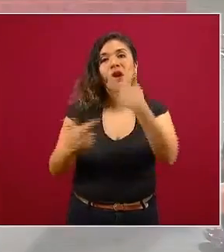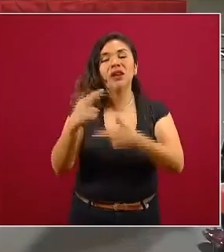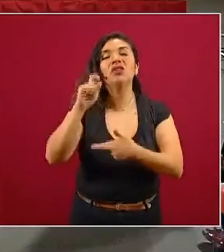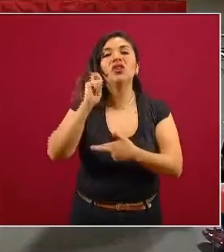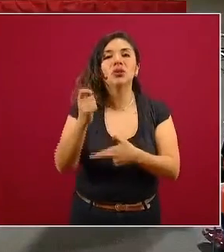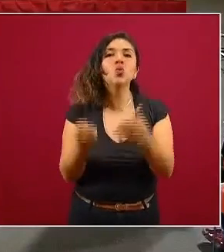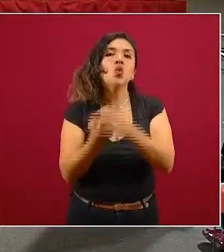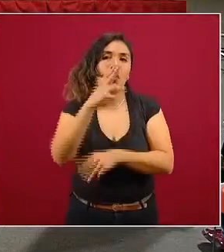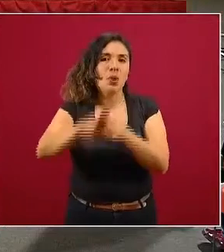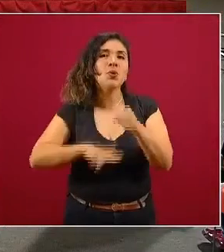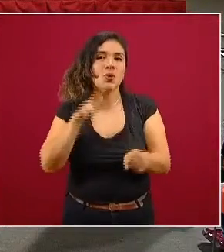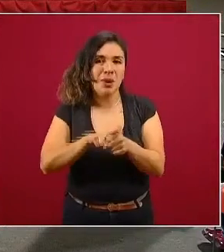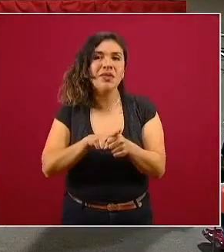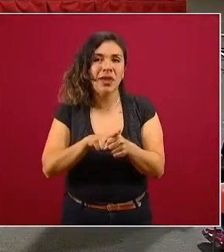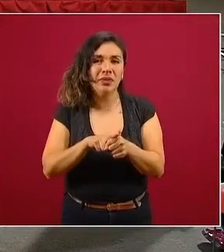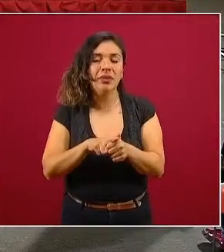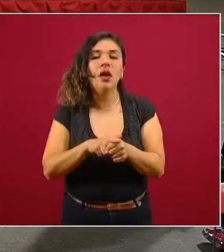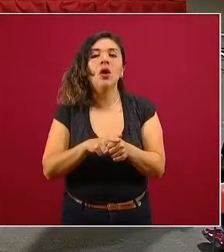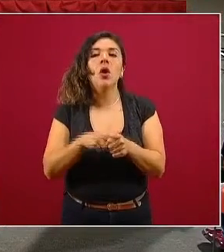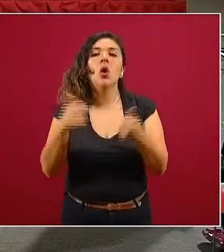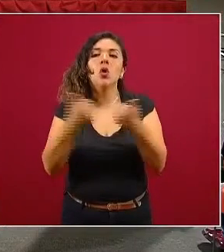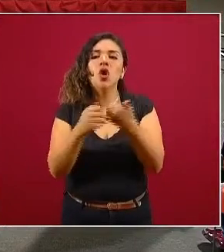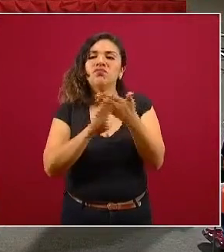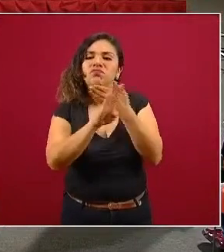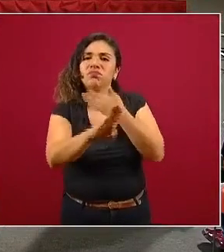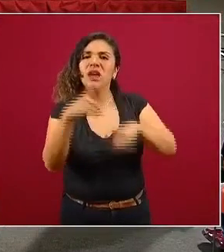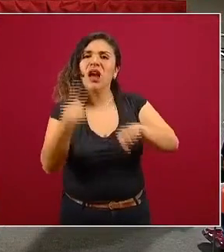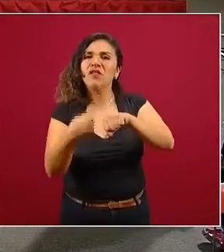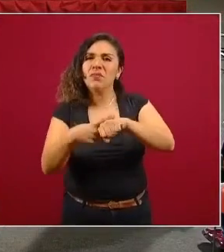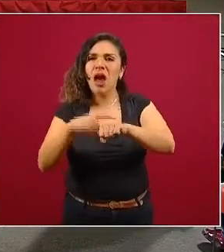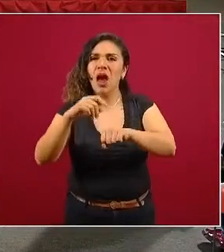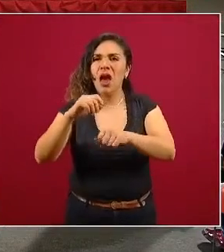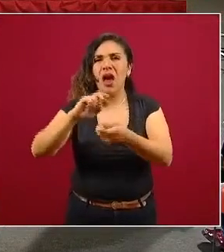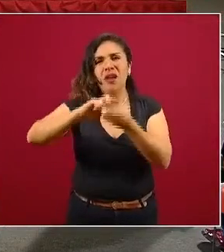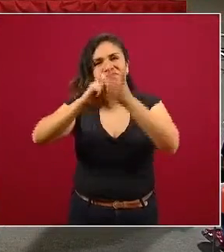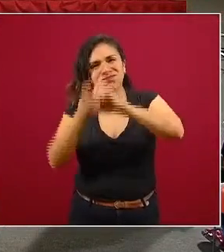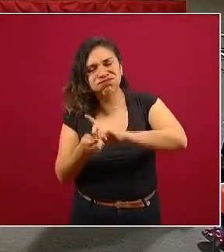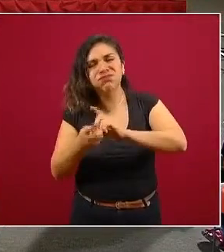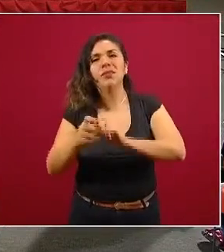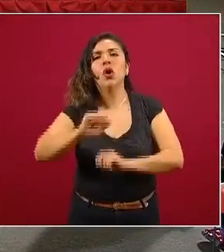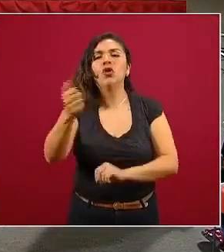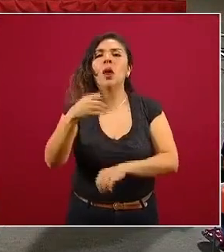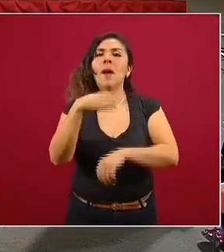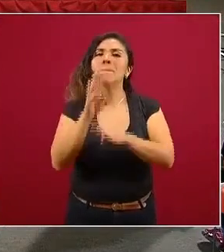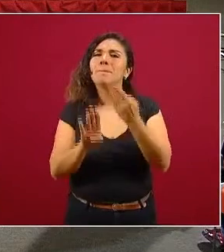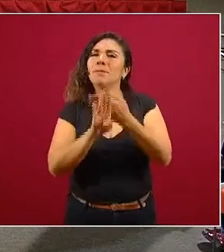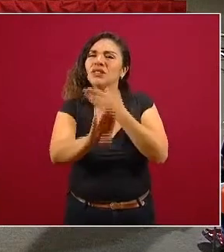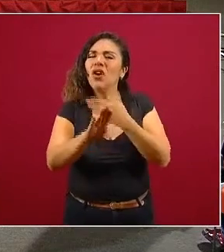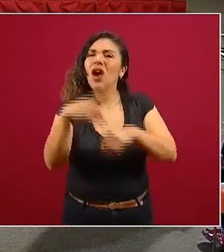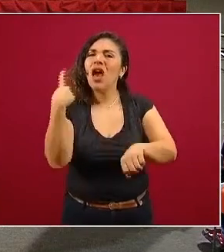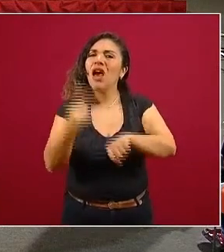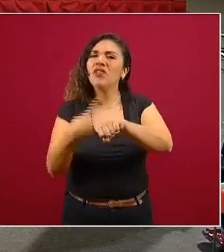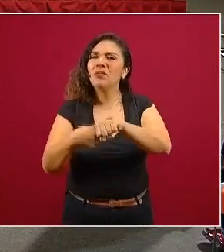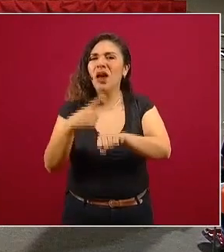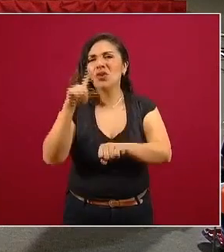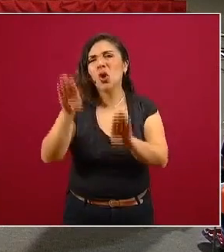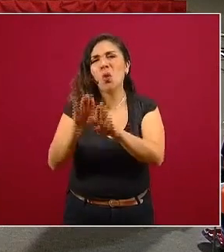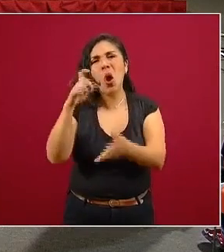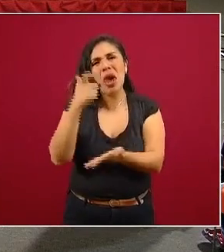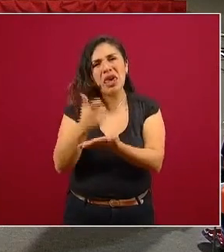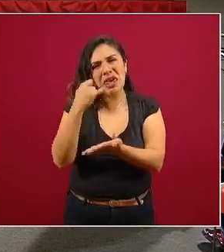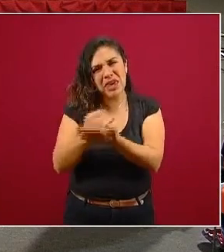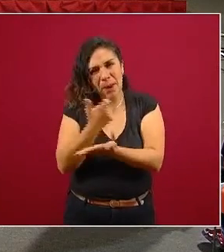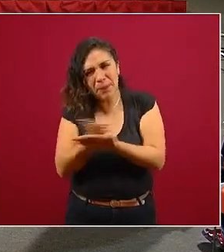nueva normalidad, prevención de enfermedades crónicas no transmisibles, prevención de incapacidades laborales, promoción de la salud